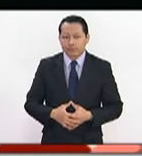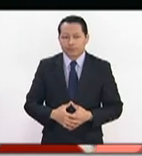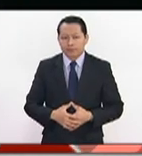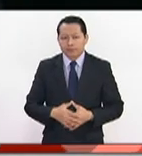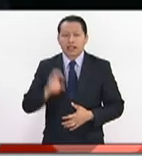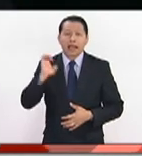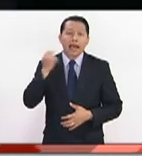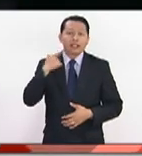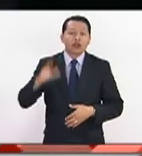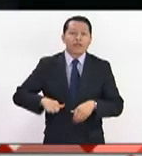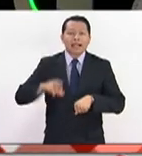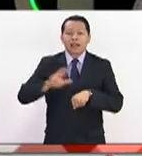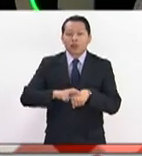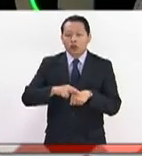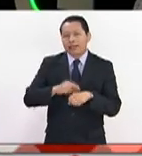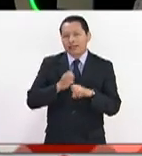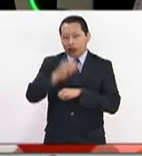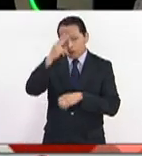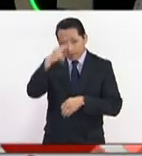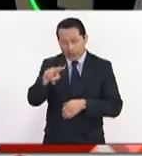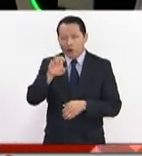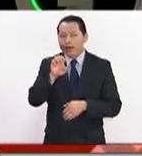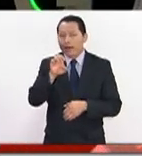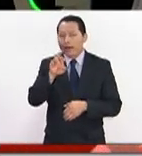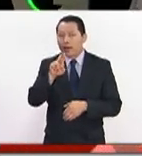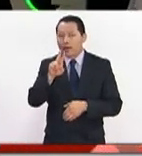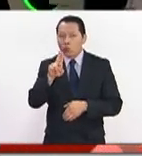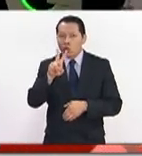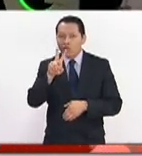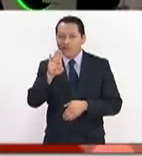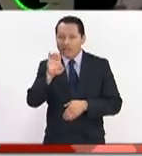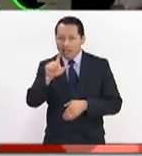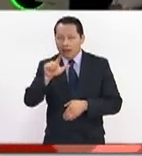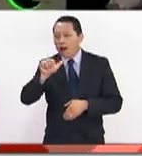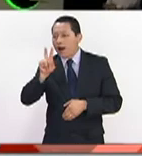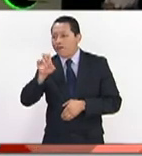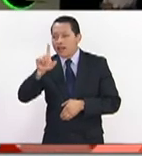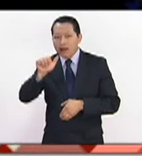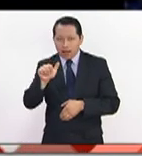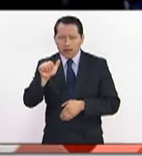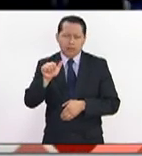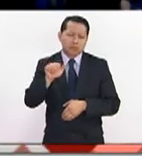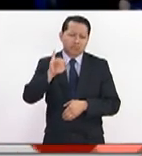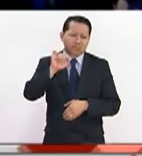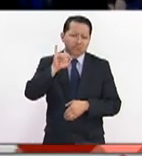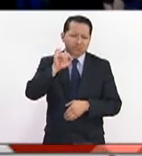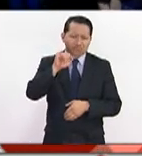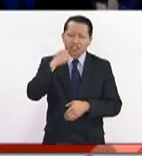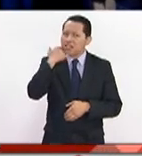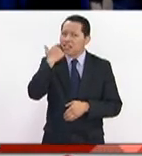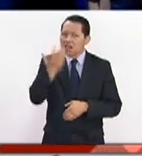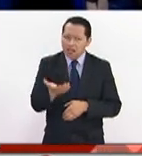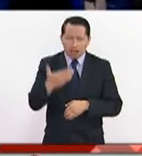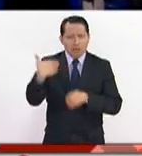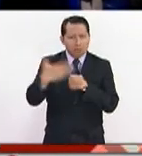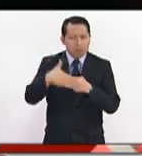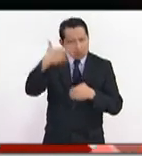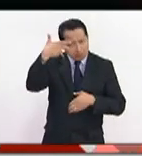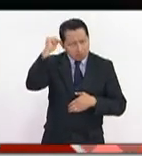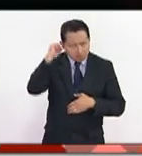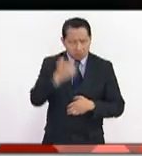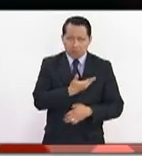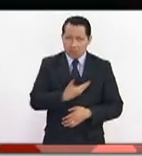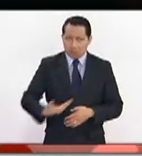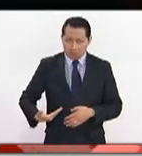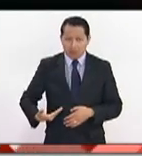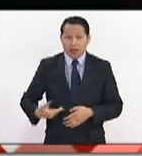Y el exgobernador del Estado de México, Erubiel Ávila, afirmó que continúan sus aspiraciones a la candidatura presidencial.